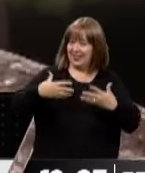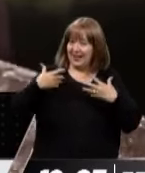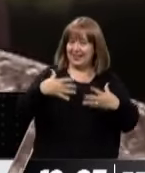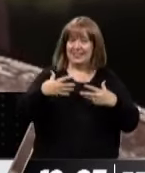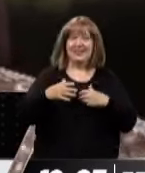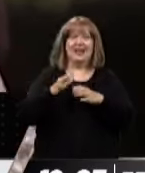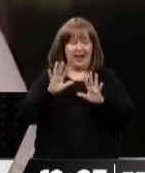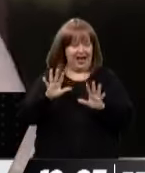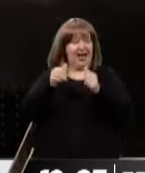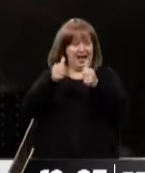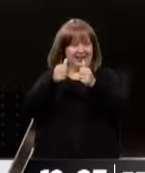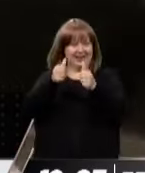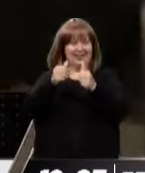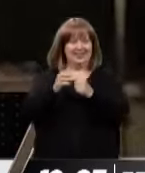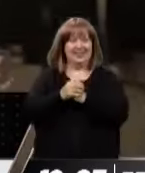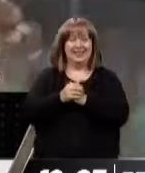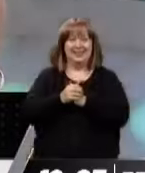Lionel, ok.